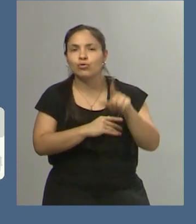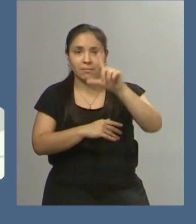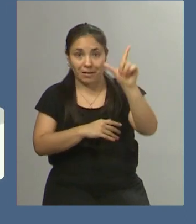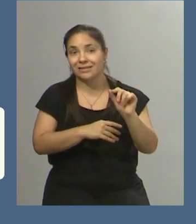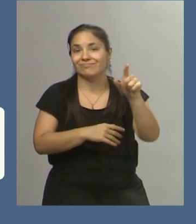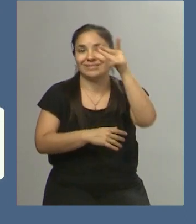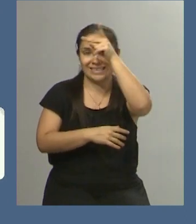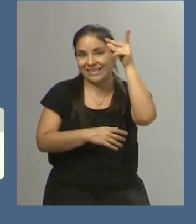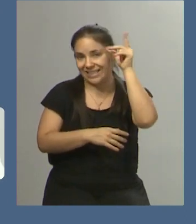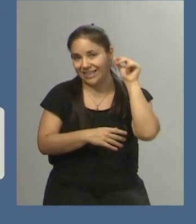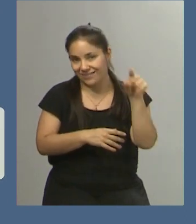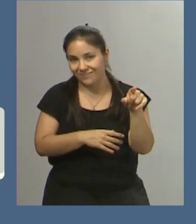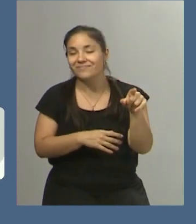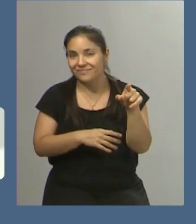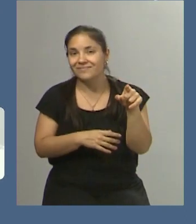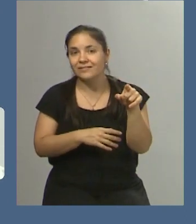Chile,